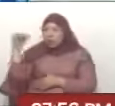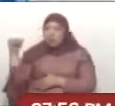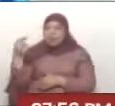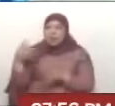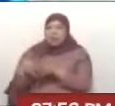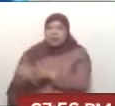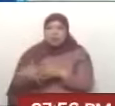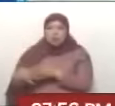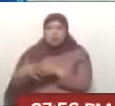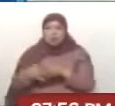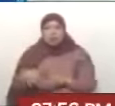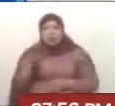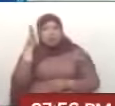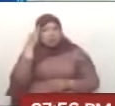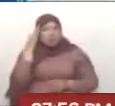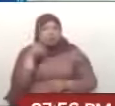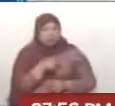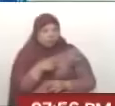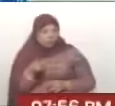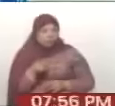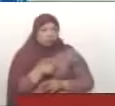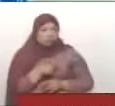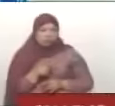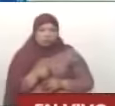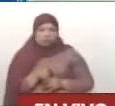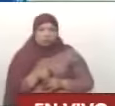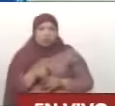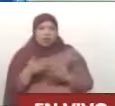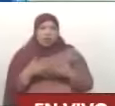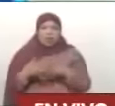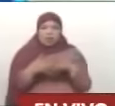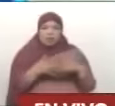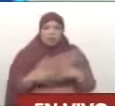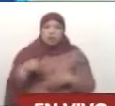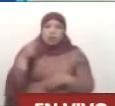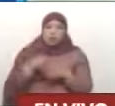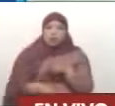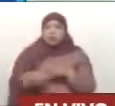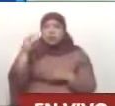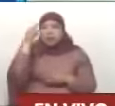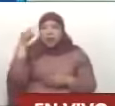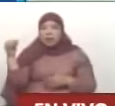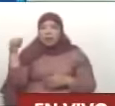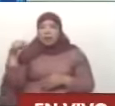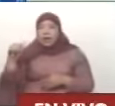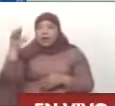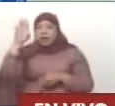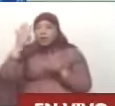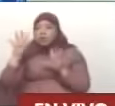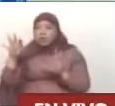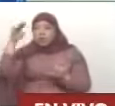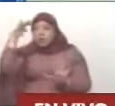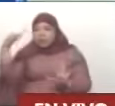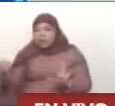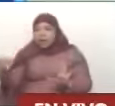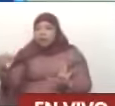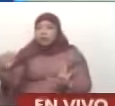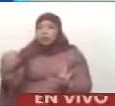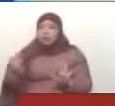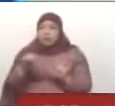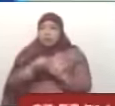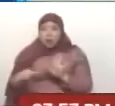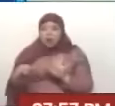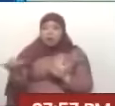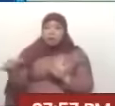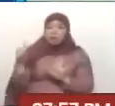ejército. ¿Ustedes sabían eso? Estados Unidos le prohibía a Haití y lo amenazaba que si trataba de construir